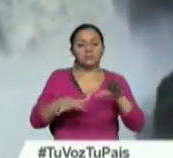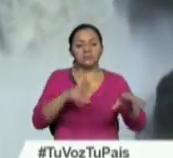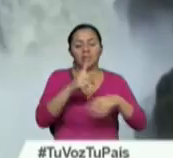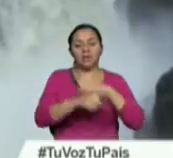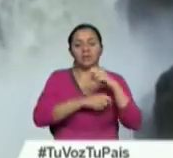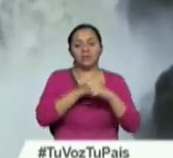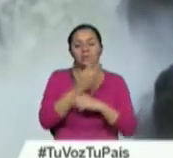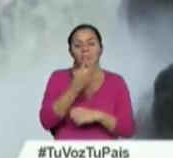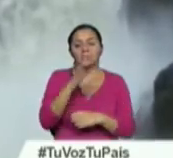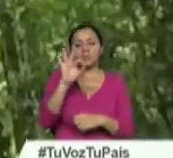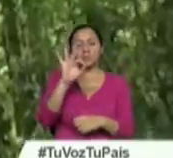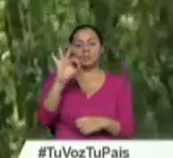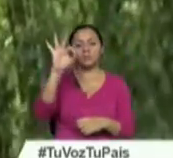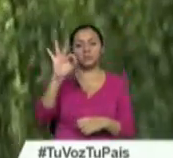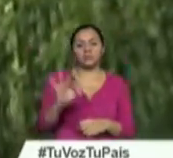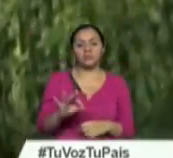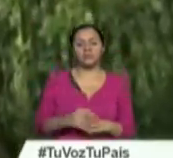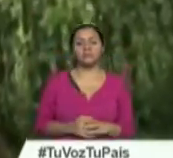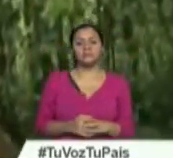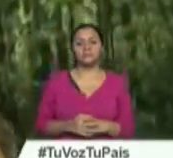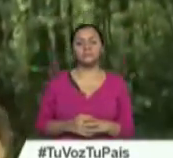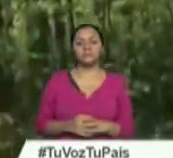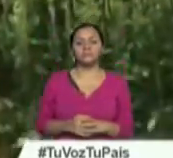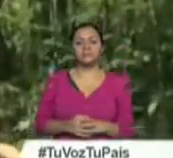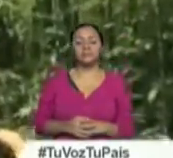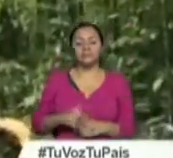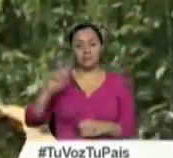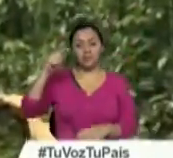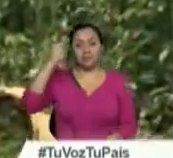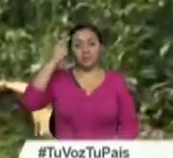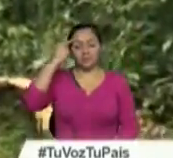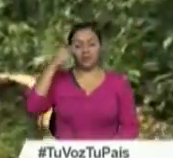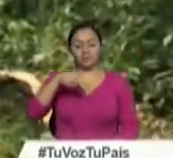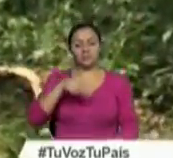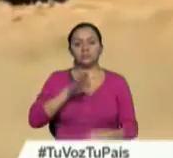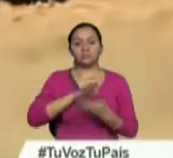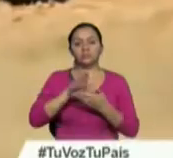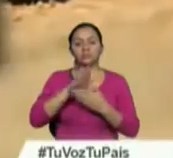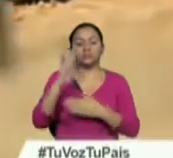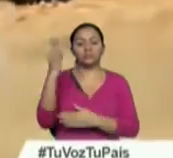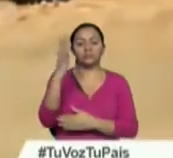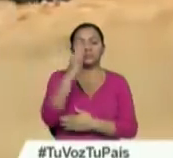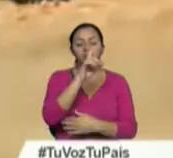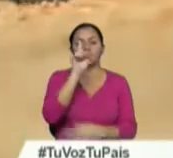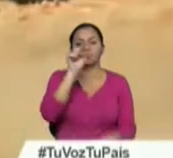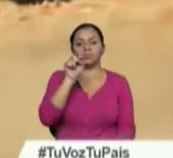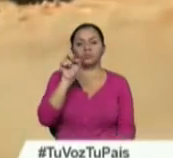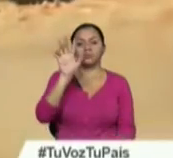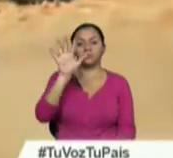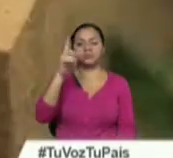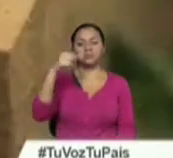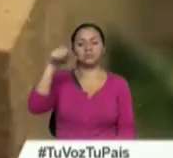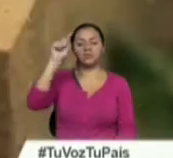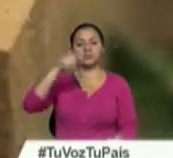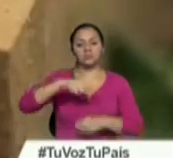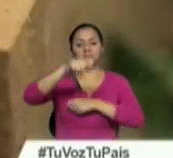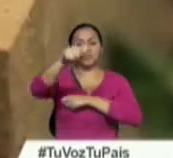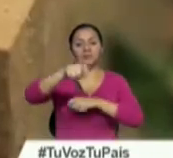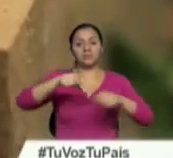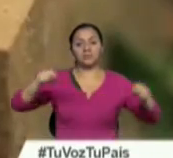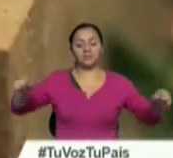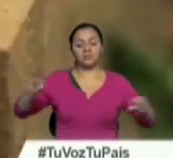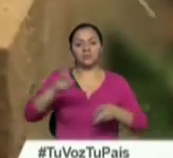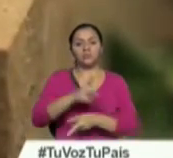en un 49%. El gobierno, a través del programa Socio Bosque, incorporó 1,5 millones de hectáreas a la